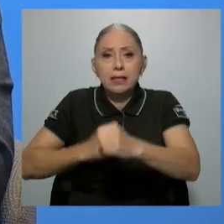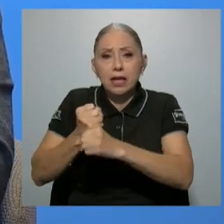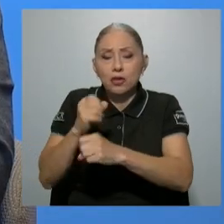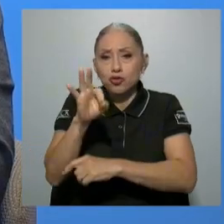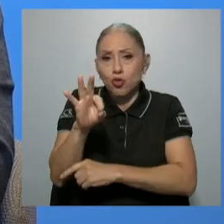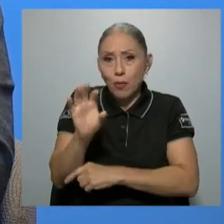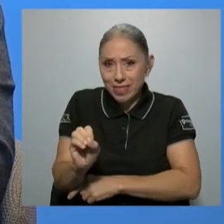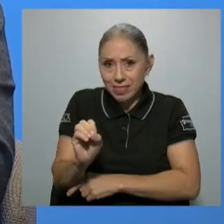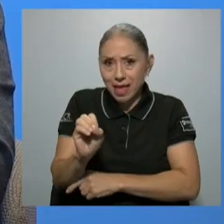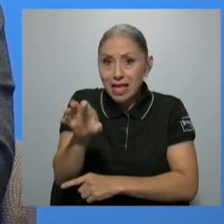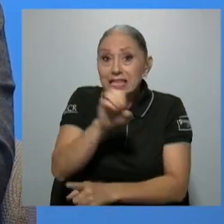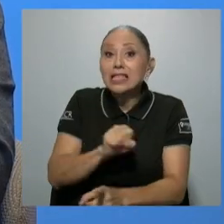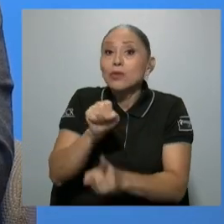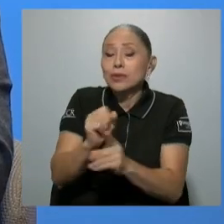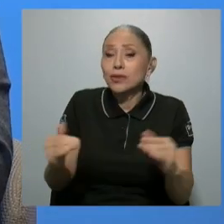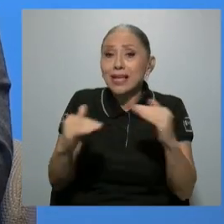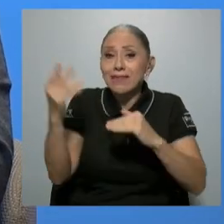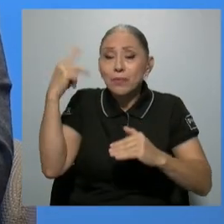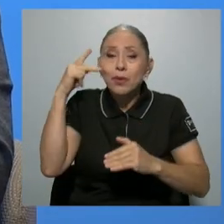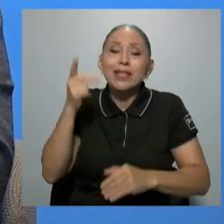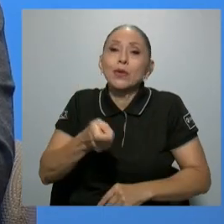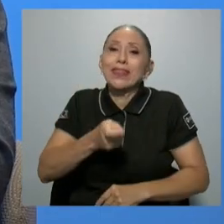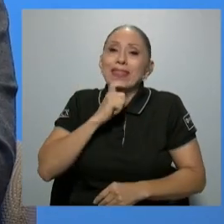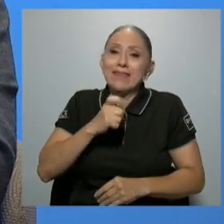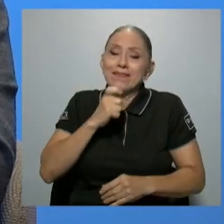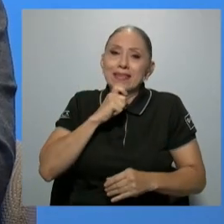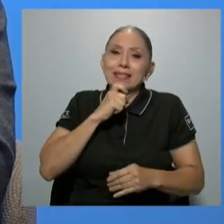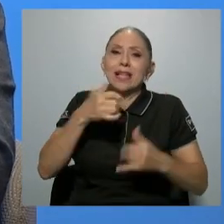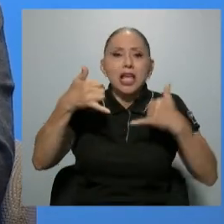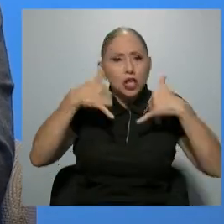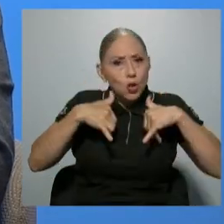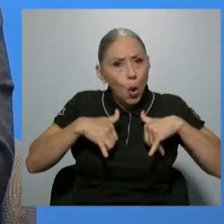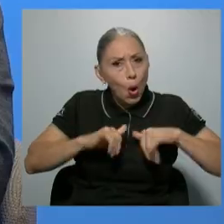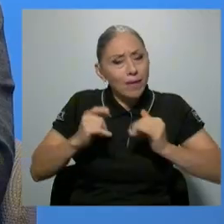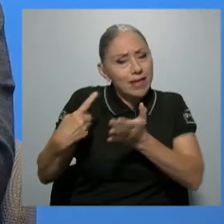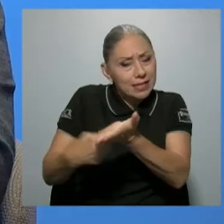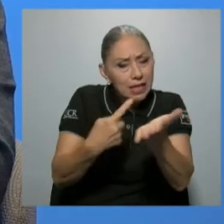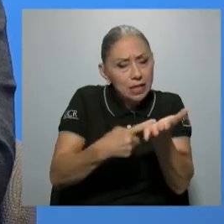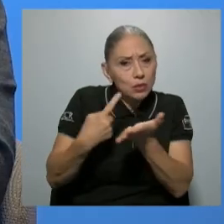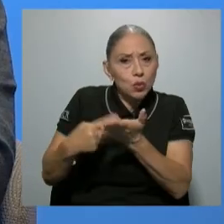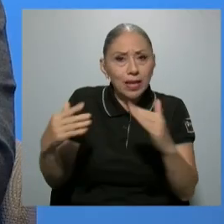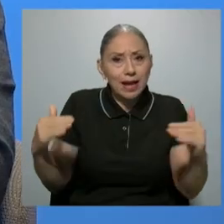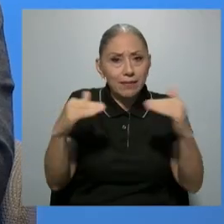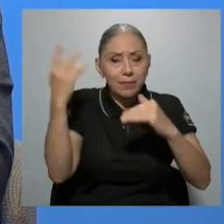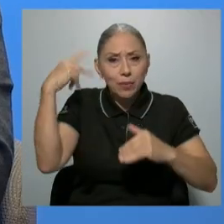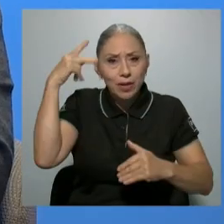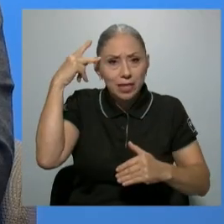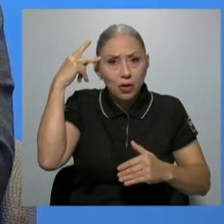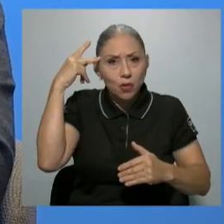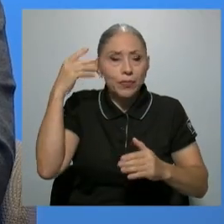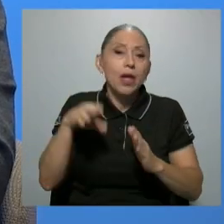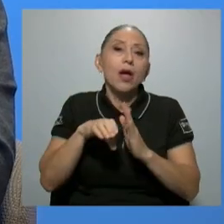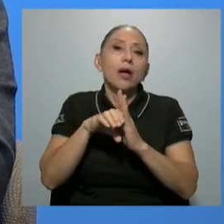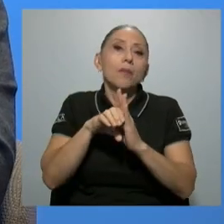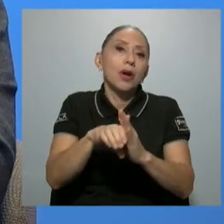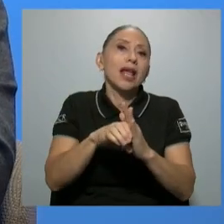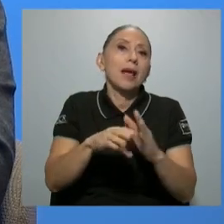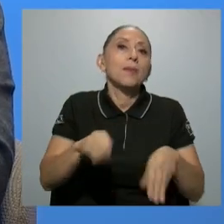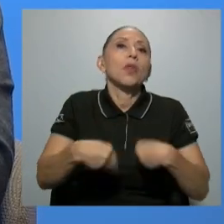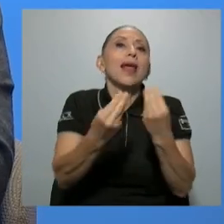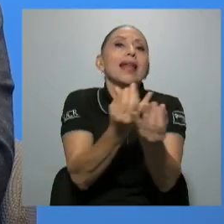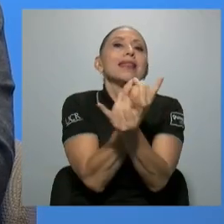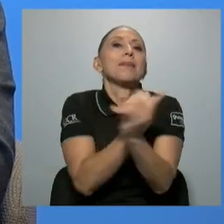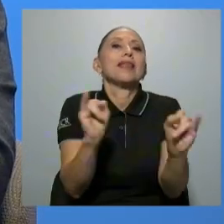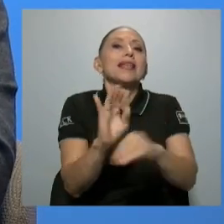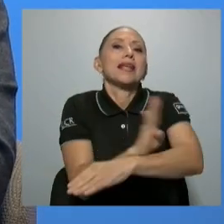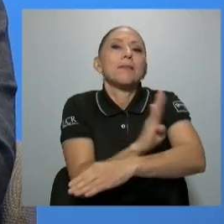muy difíciles políticamente y que aún siguen siendo en algunos casos discutidas a nivel político, por ejemplo, de dar independencia al Banco Central, de